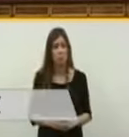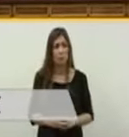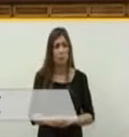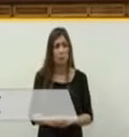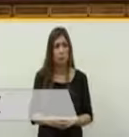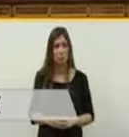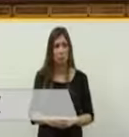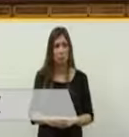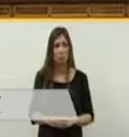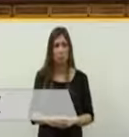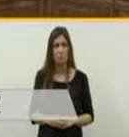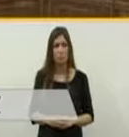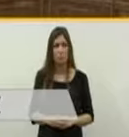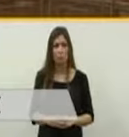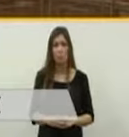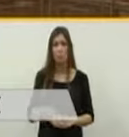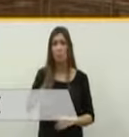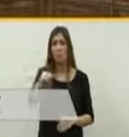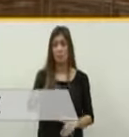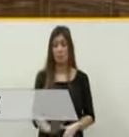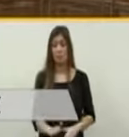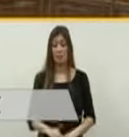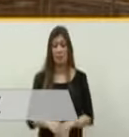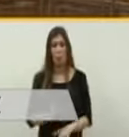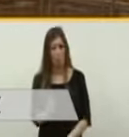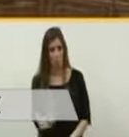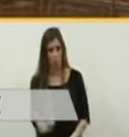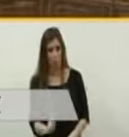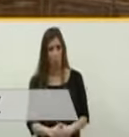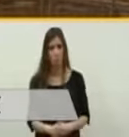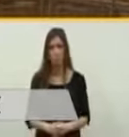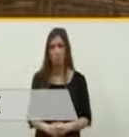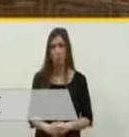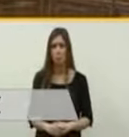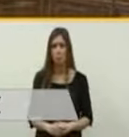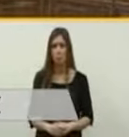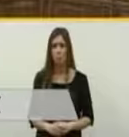Presidente. Señor Rivera, un momento. Un momento.